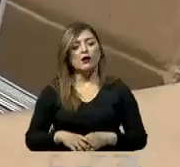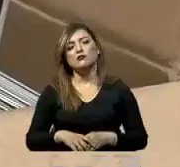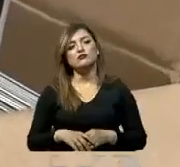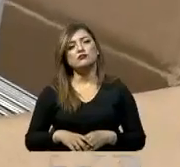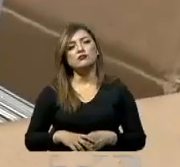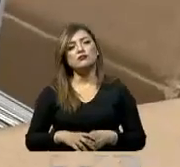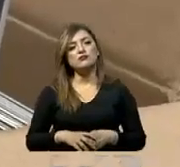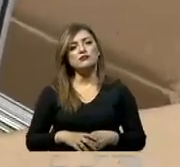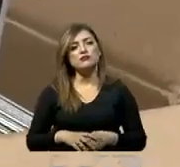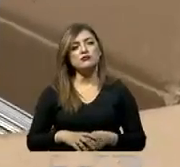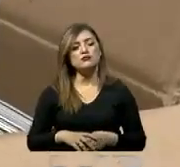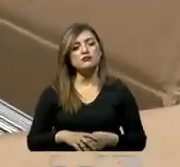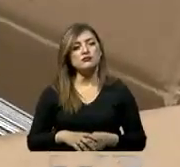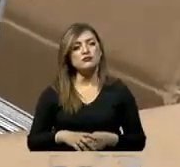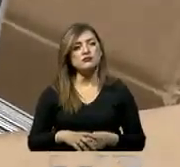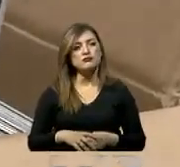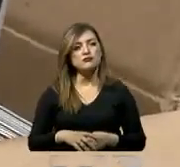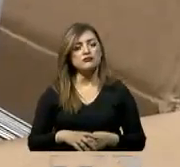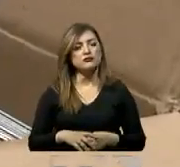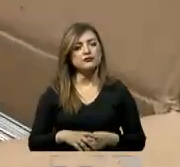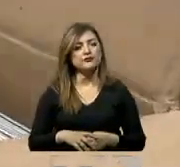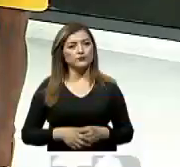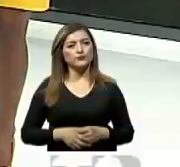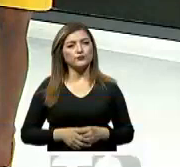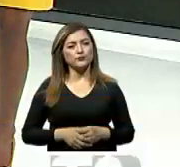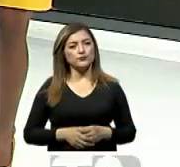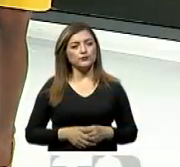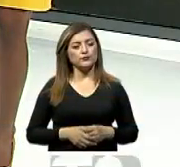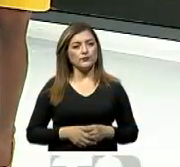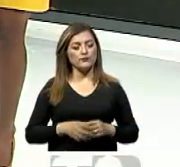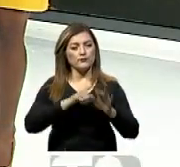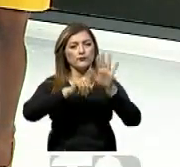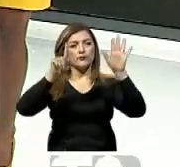En Quito, Daniela Valencia, 24 horas.